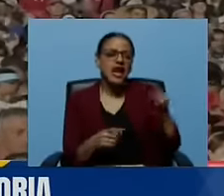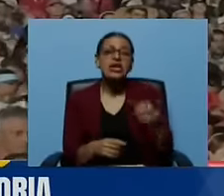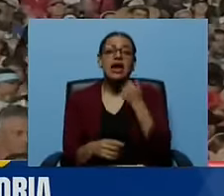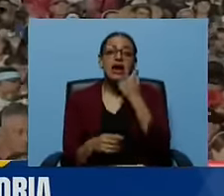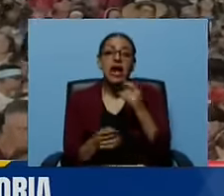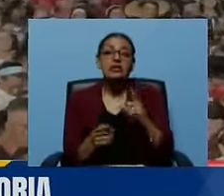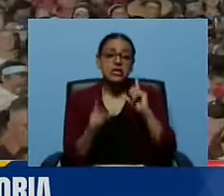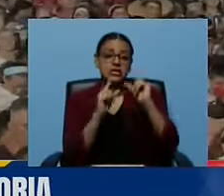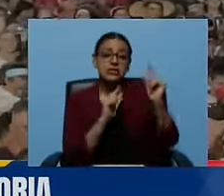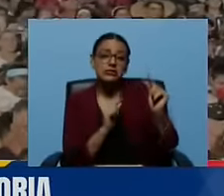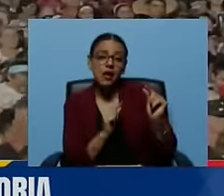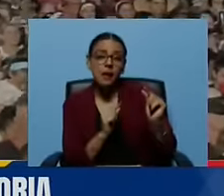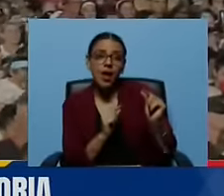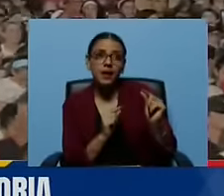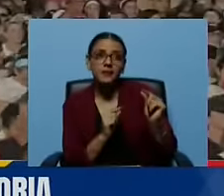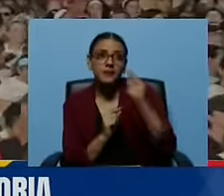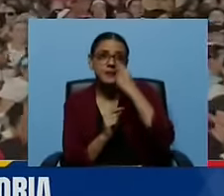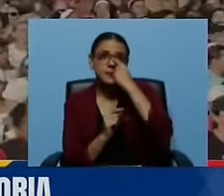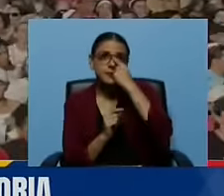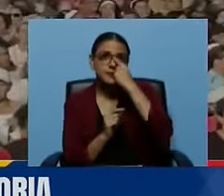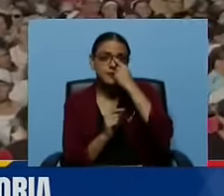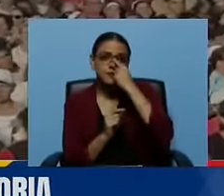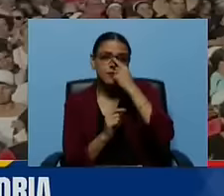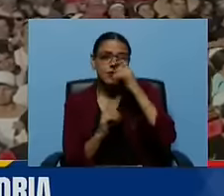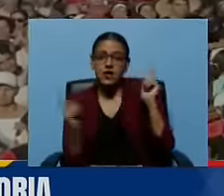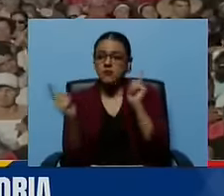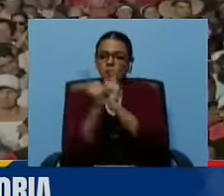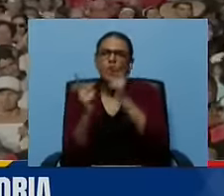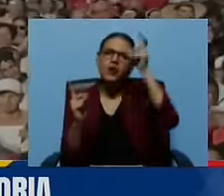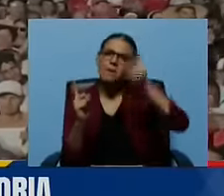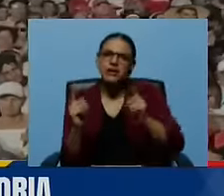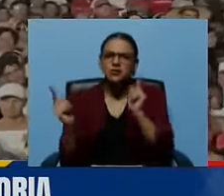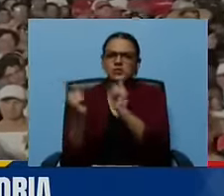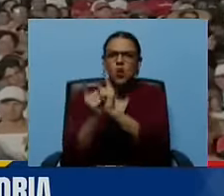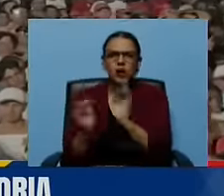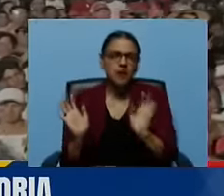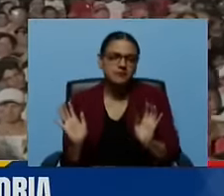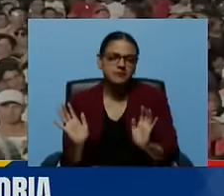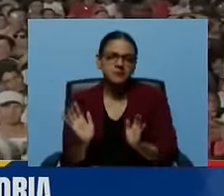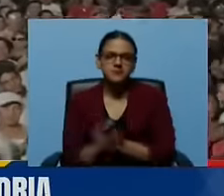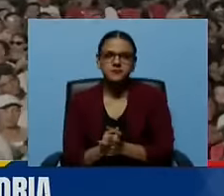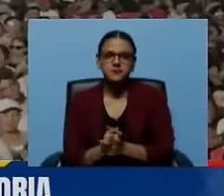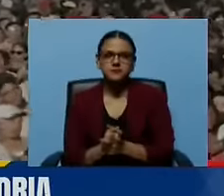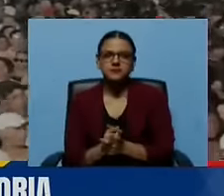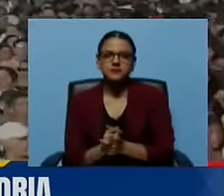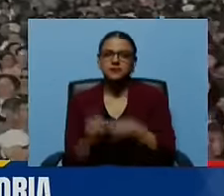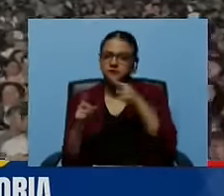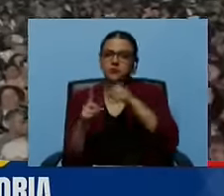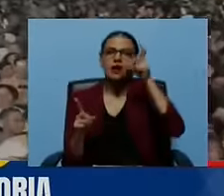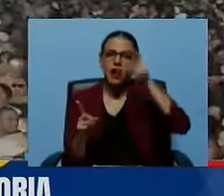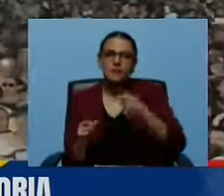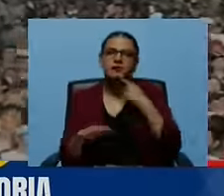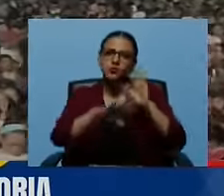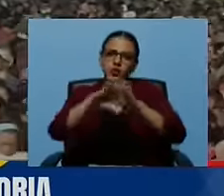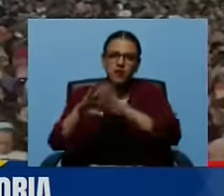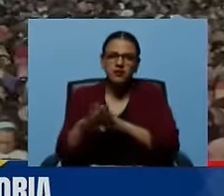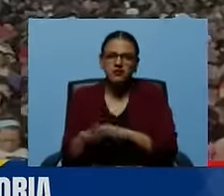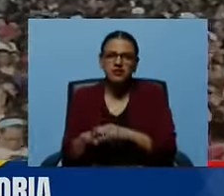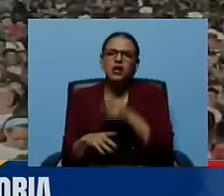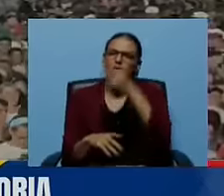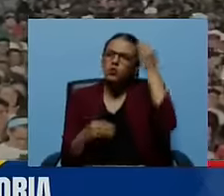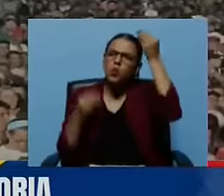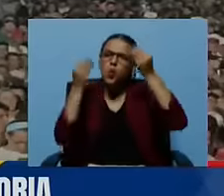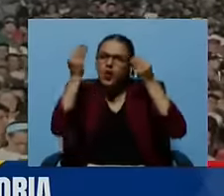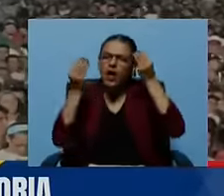saliendo y se encuentra a esta persona. Y la persona le dice, ¿qué te